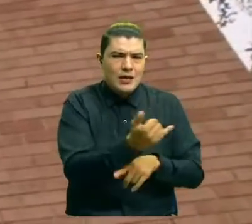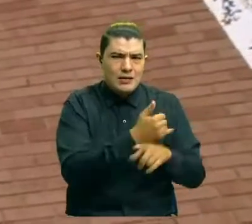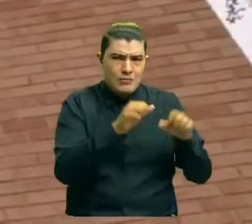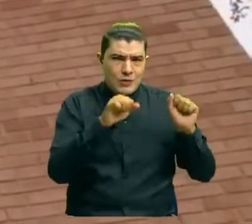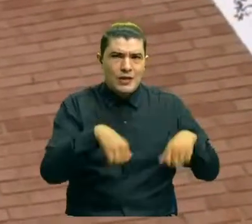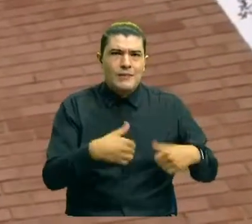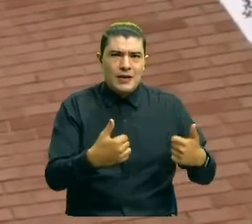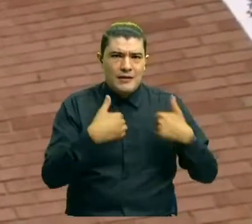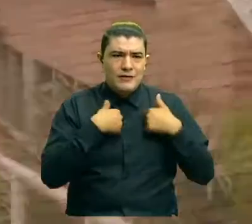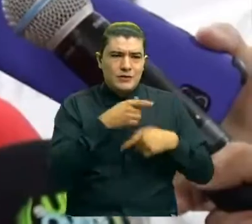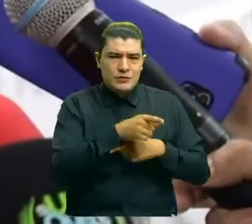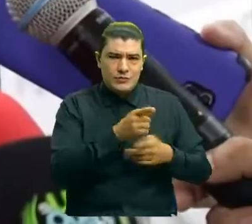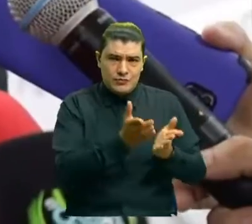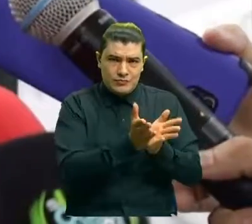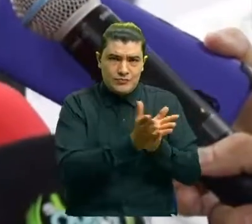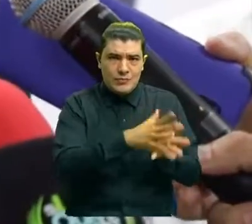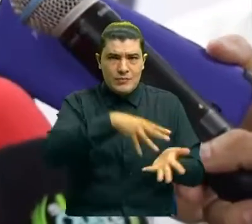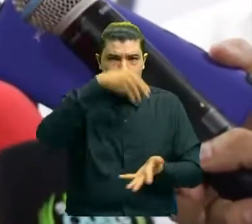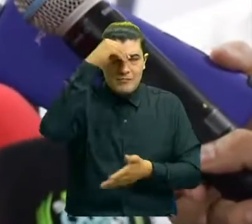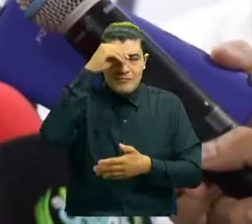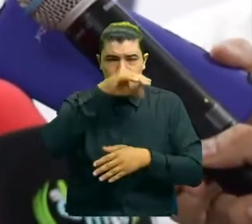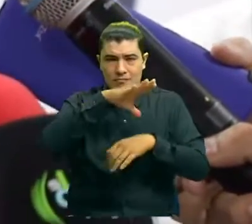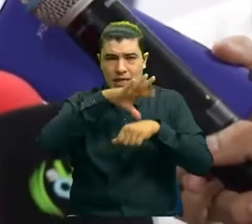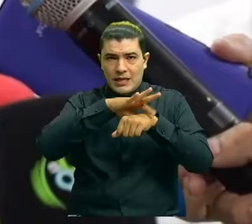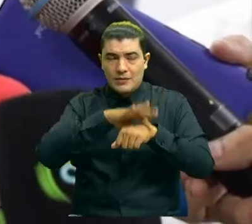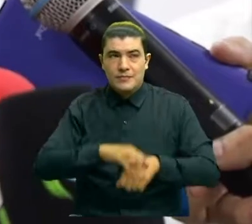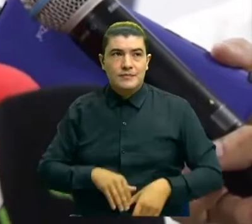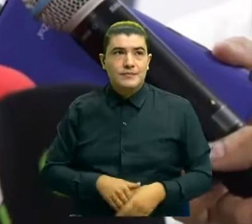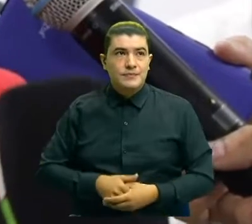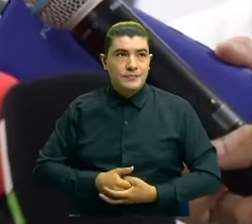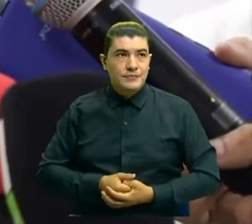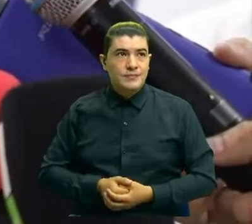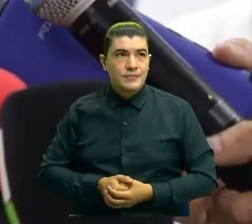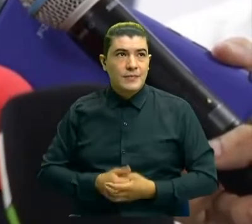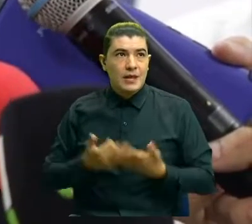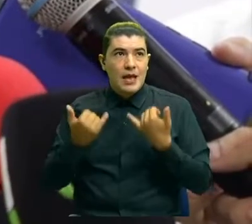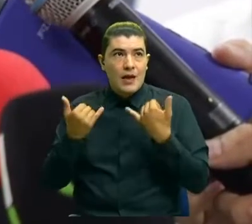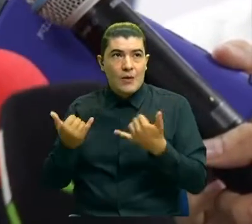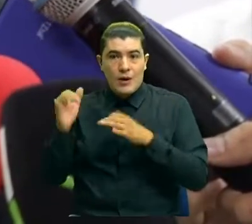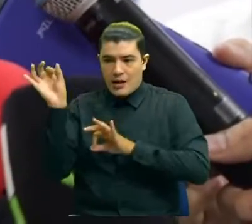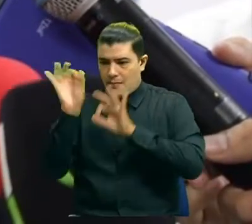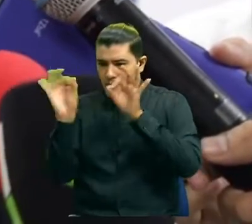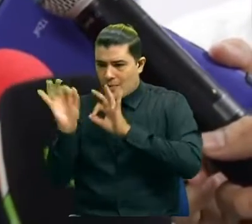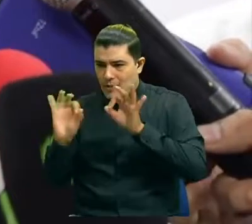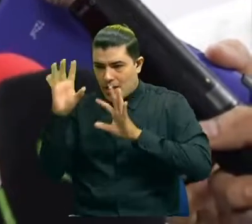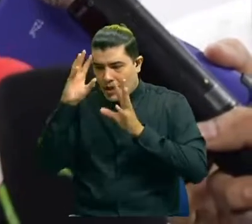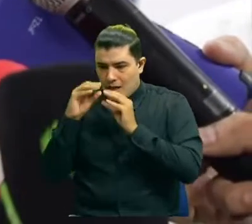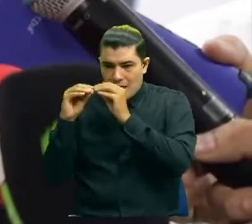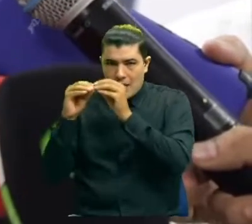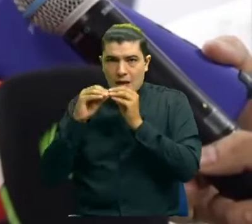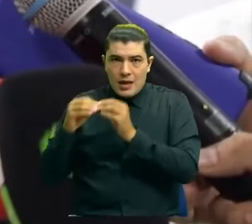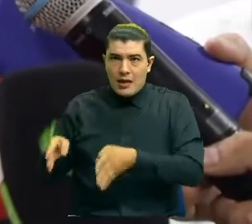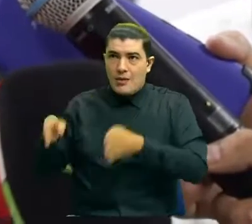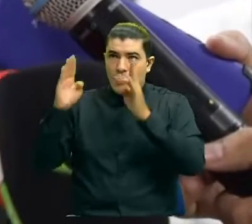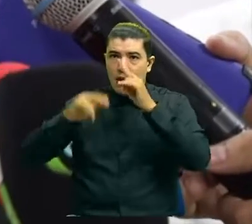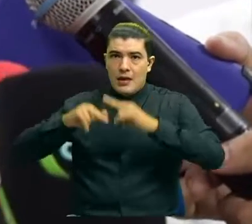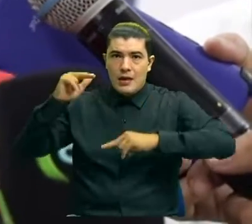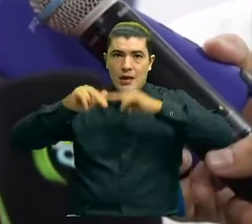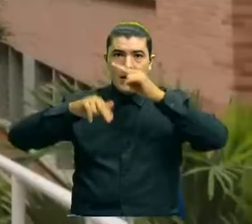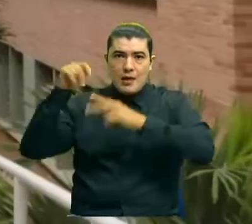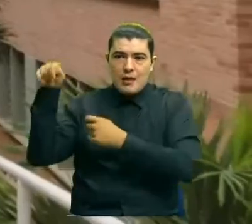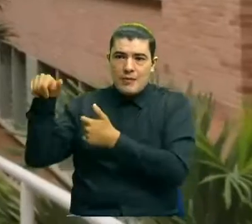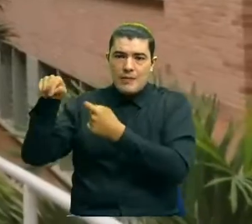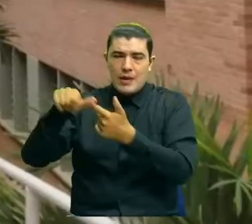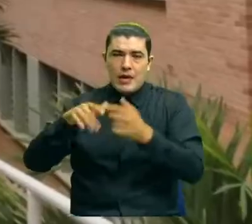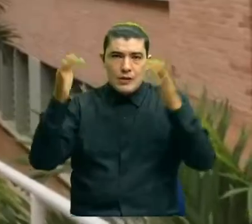En este instante de tiempo estamos legalizando el convenio, firmando la, sacando la póliza de garantía, que tiene un costo